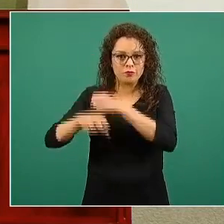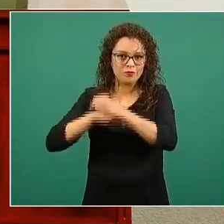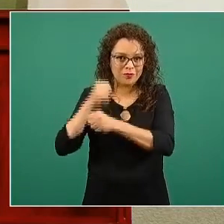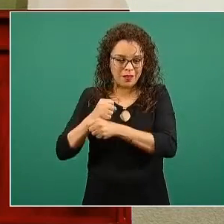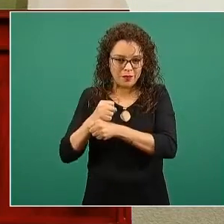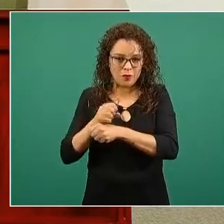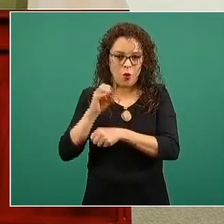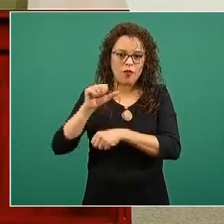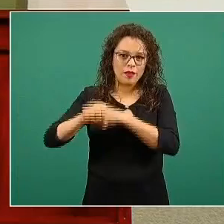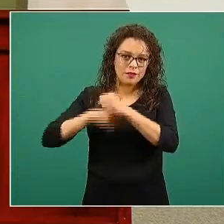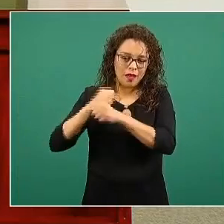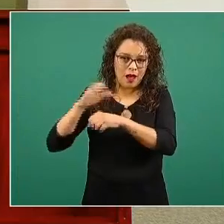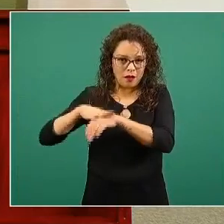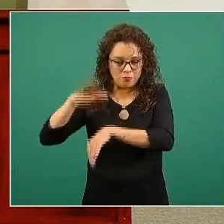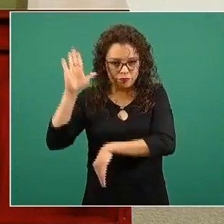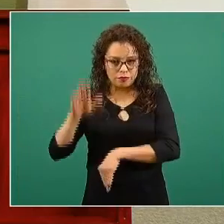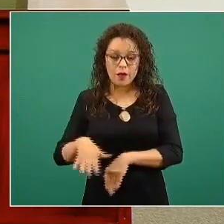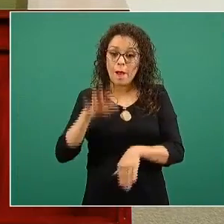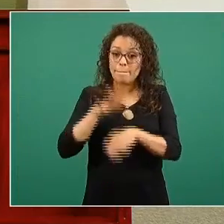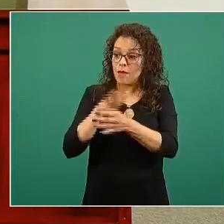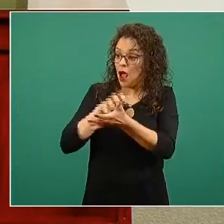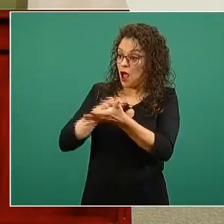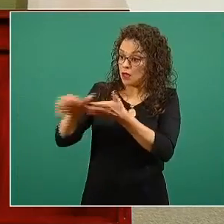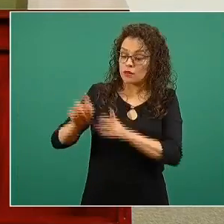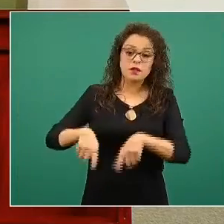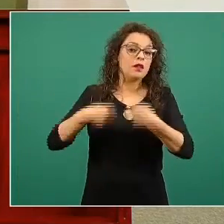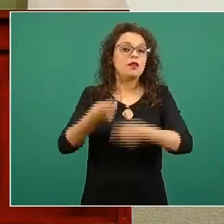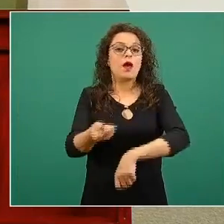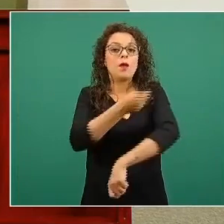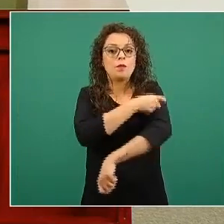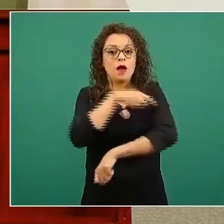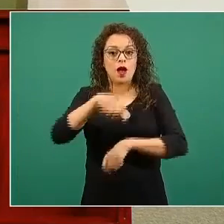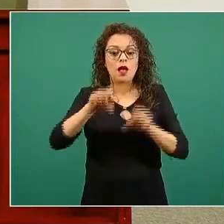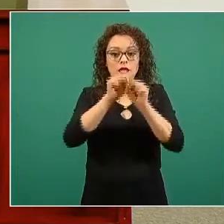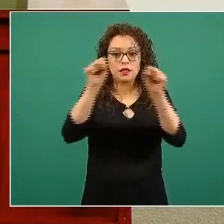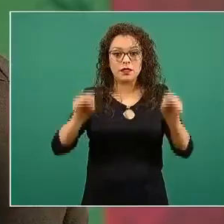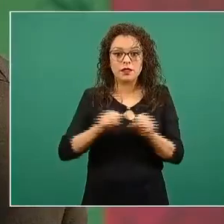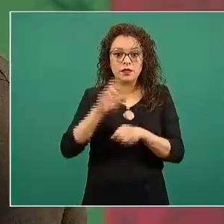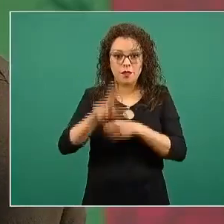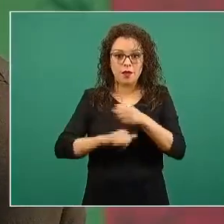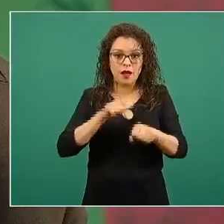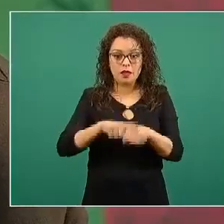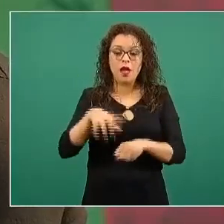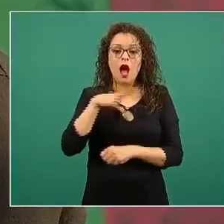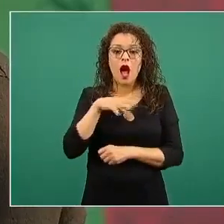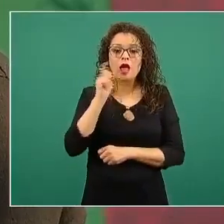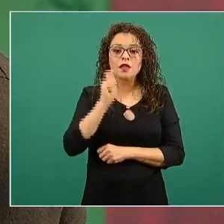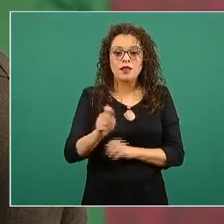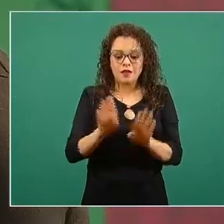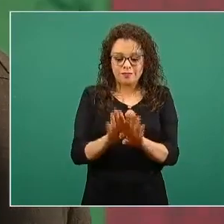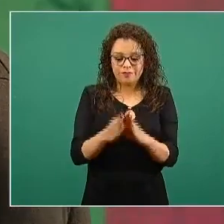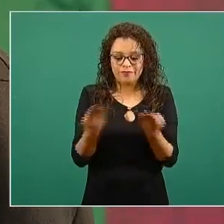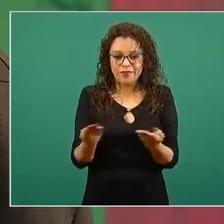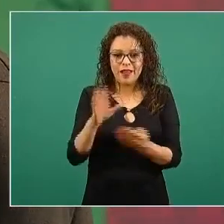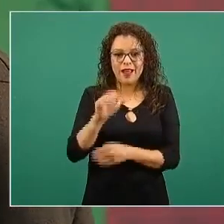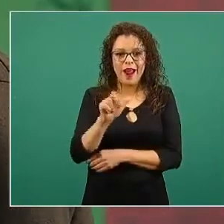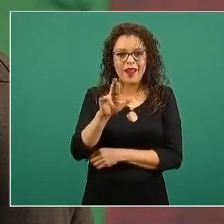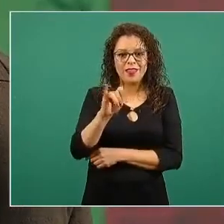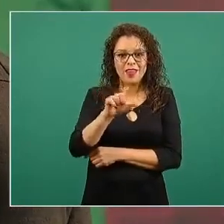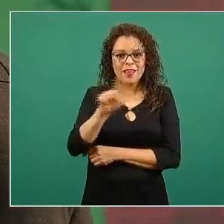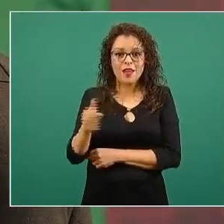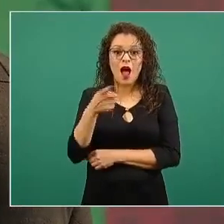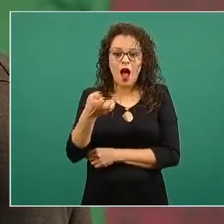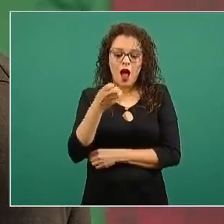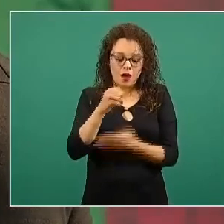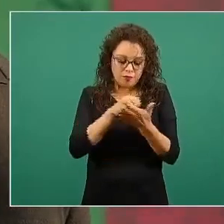que se aplican en nuestro Sistema Nacional de Salud existe la cartilla nacional de vacunación en donde se van